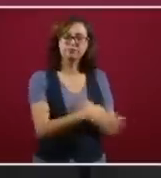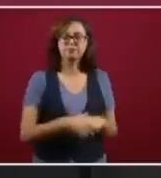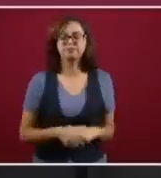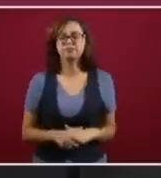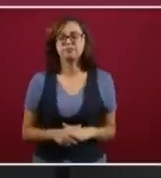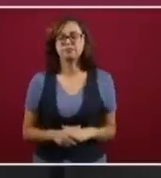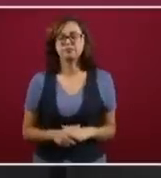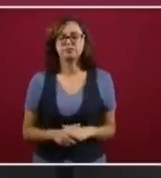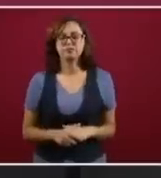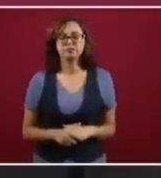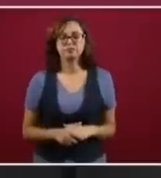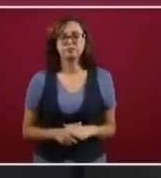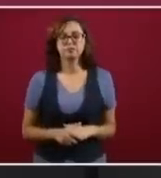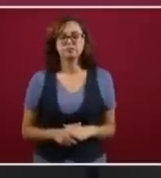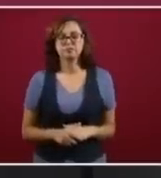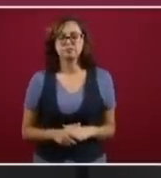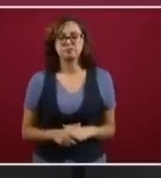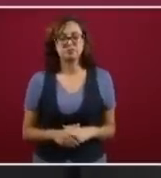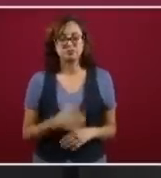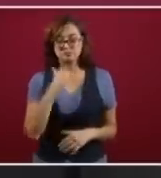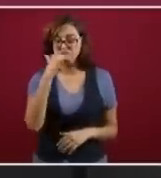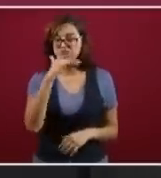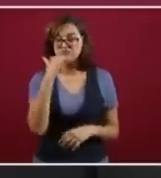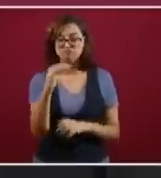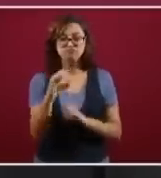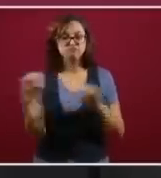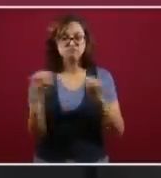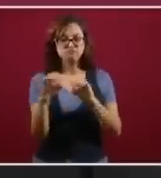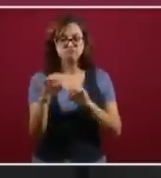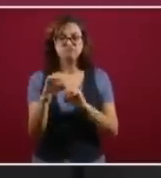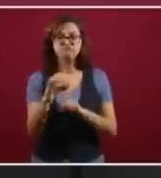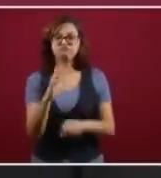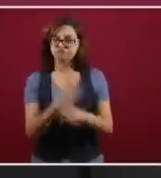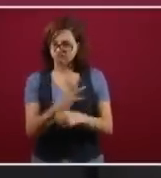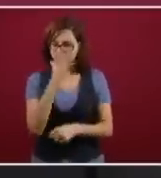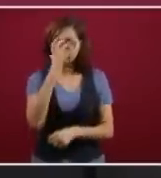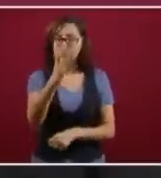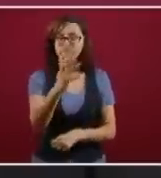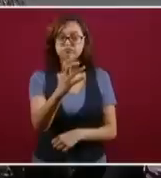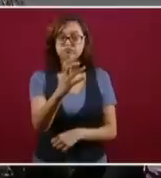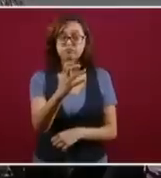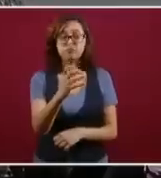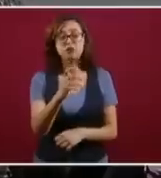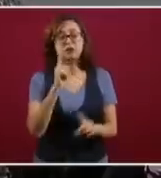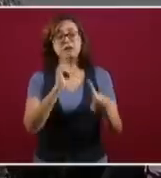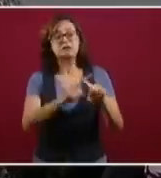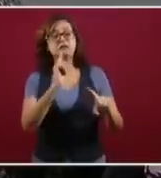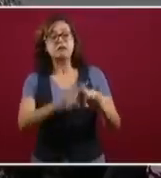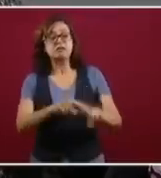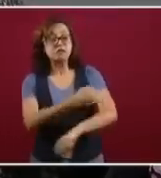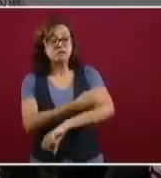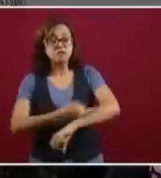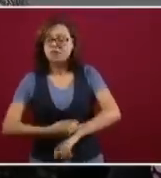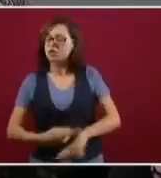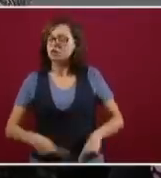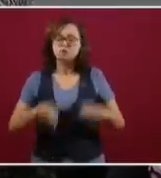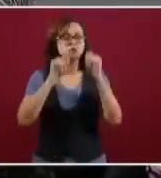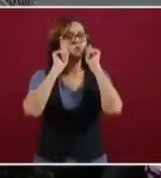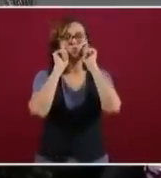Y cero corrupción, cero impunidad, aunque se trate de familiares.